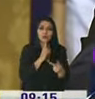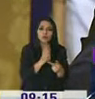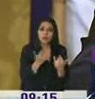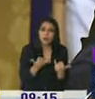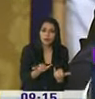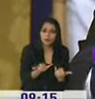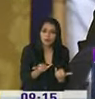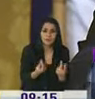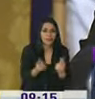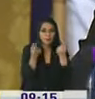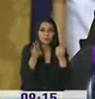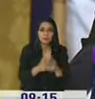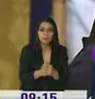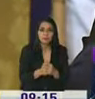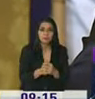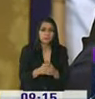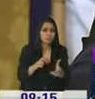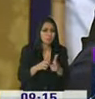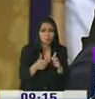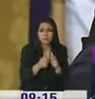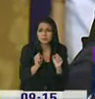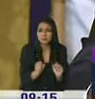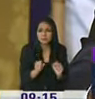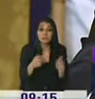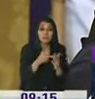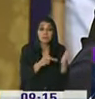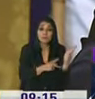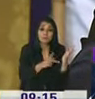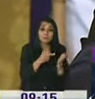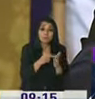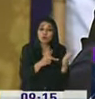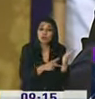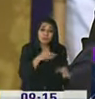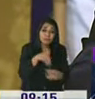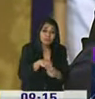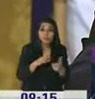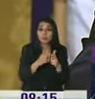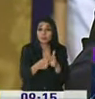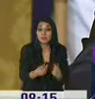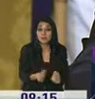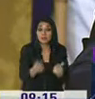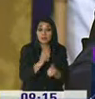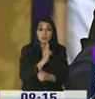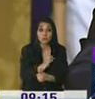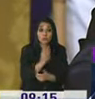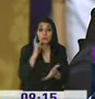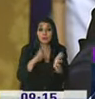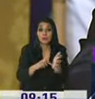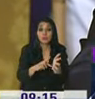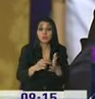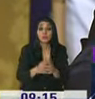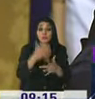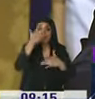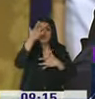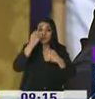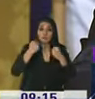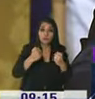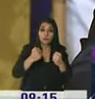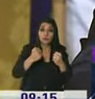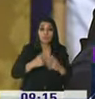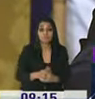Actívate, que va a la médula de un programa, de un problema, perdón, muy, muy delicado para nosotros, que son las enfermedades crónicas